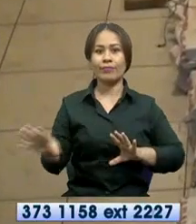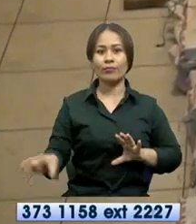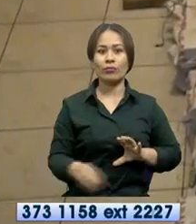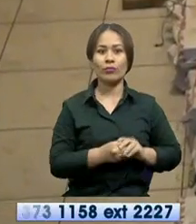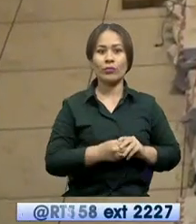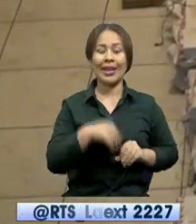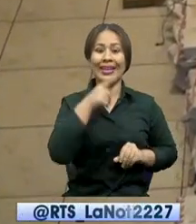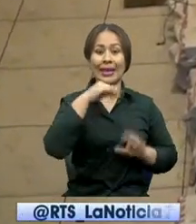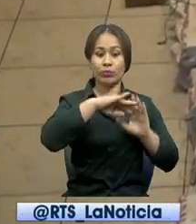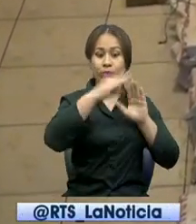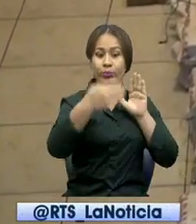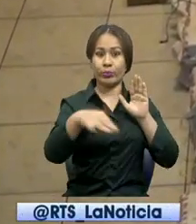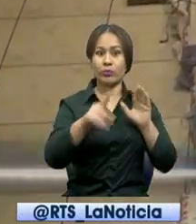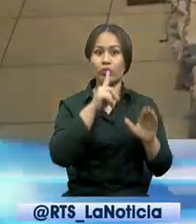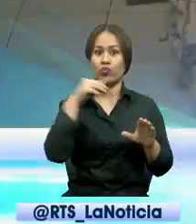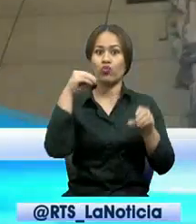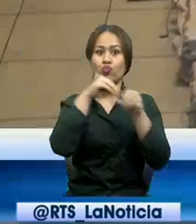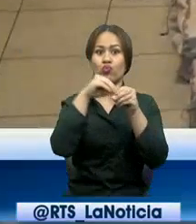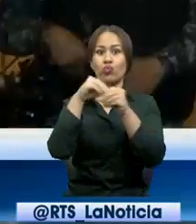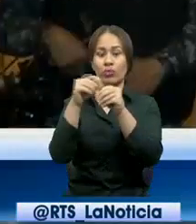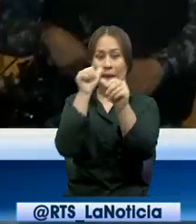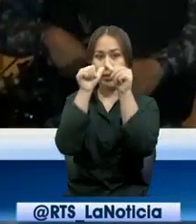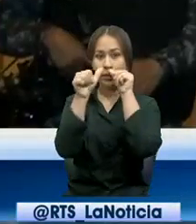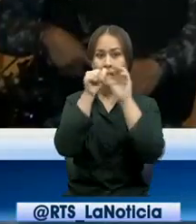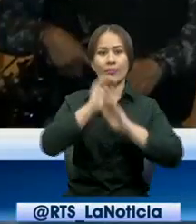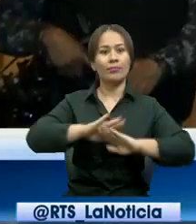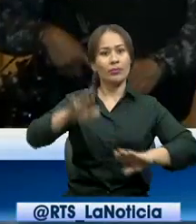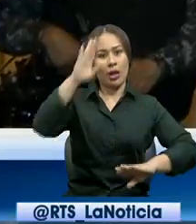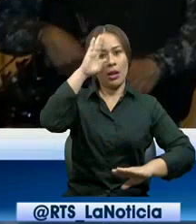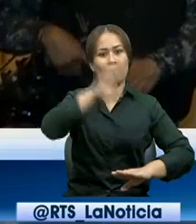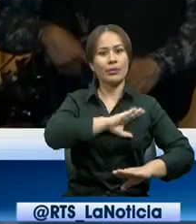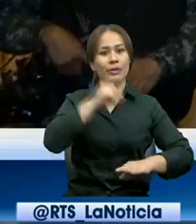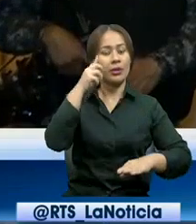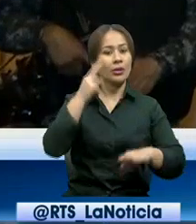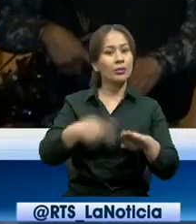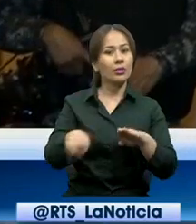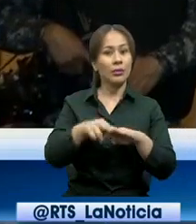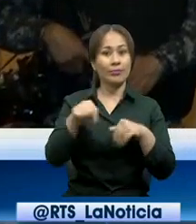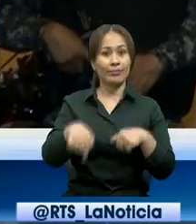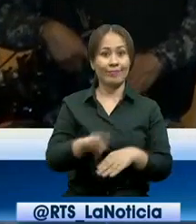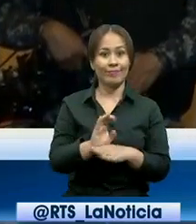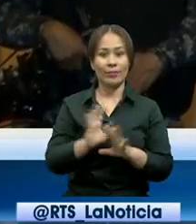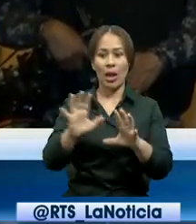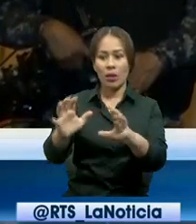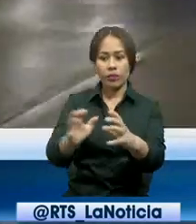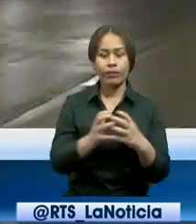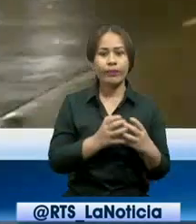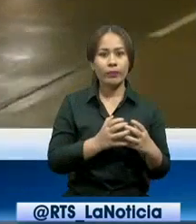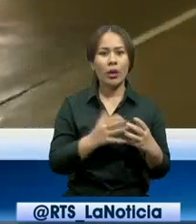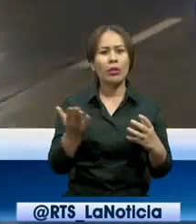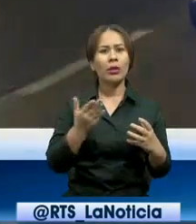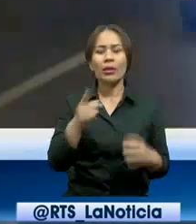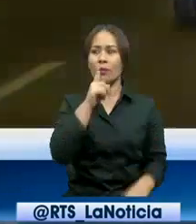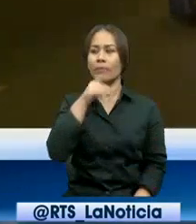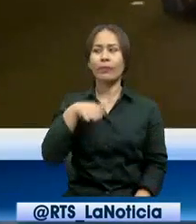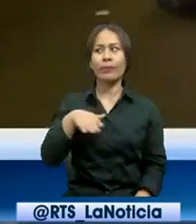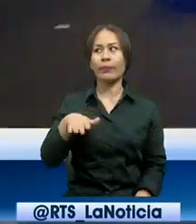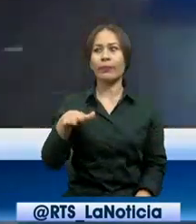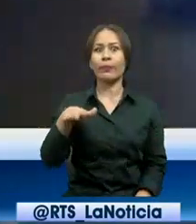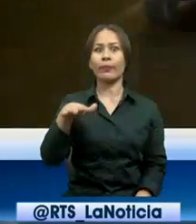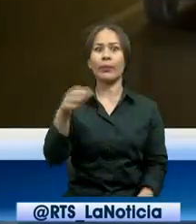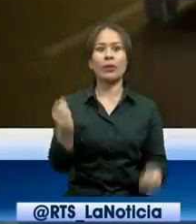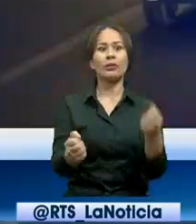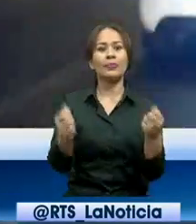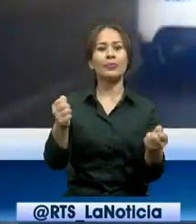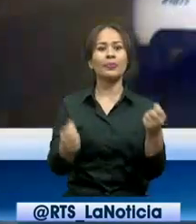por agentes de la Unidad de Investigación Antinarcóticos de la Policía Nacional, mientras se movilizaba por la parroquia de Puerto Bolívar, en